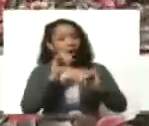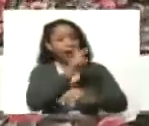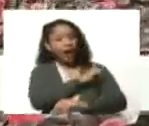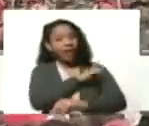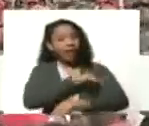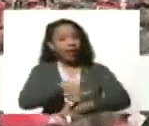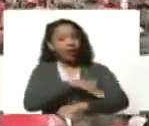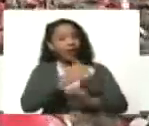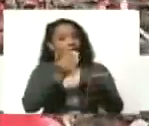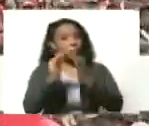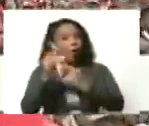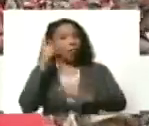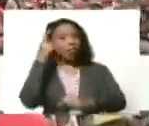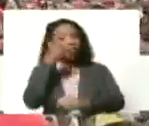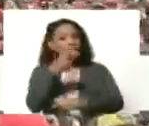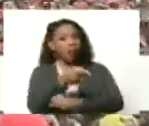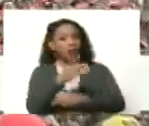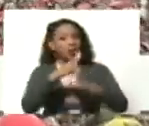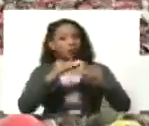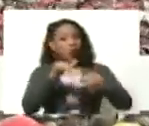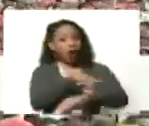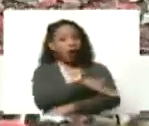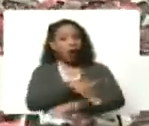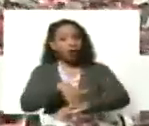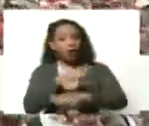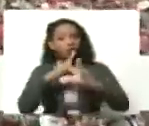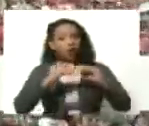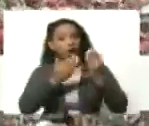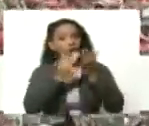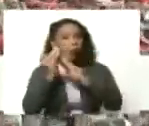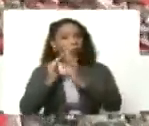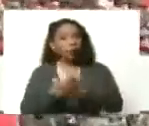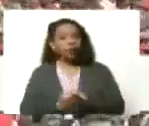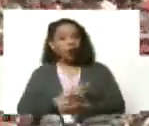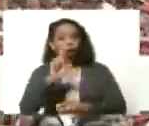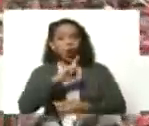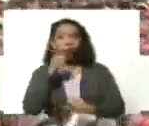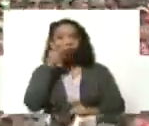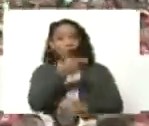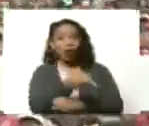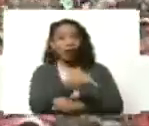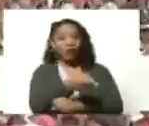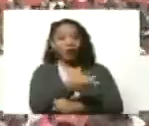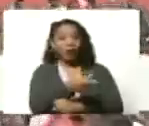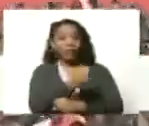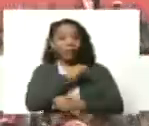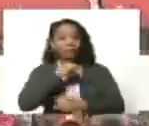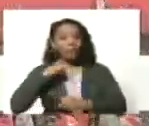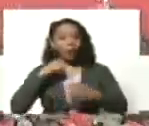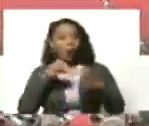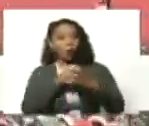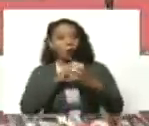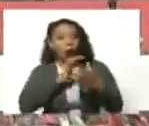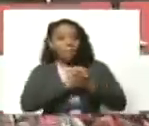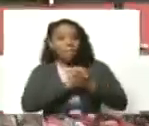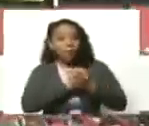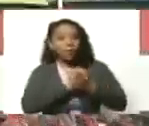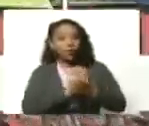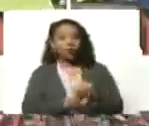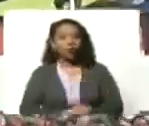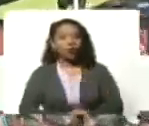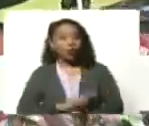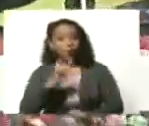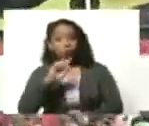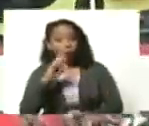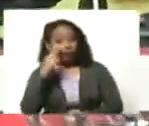jefe de comunidad, se debe a toda la calle, a toda la comunidad. No se debe a los sectores de mis amigos. No,